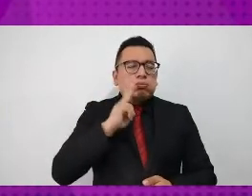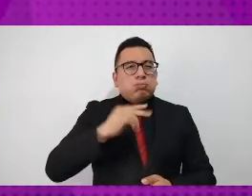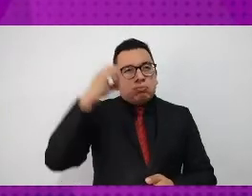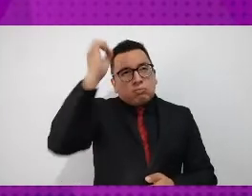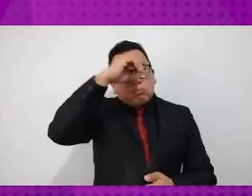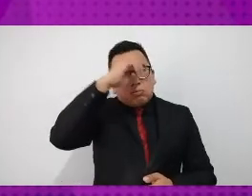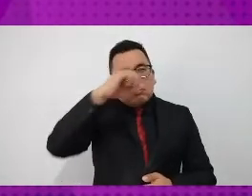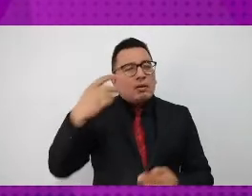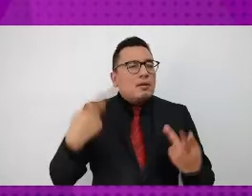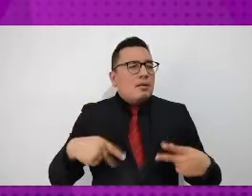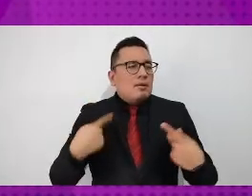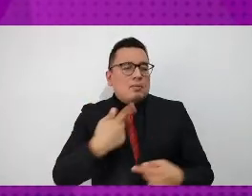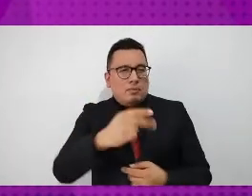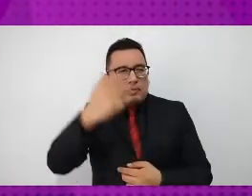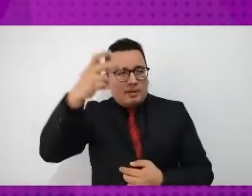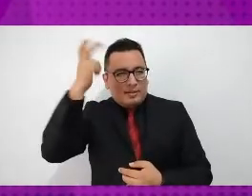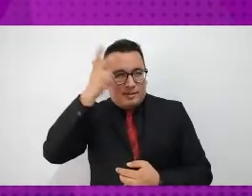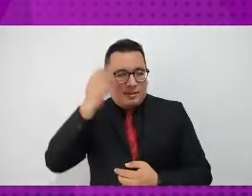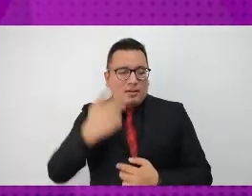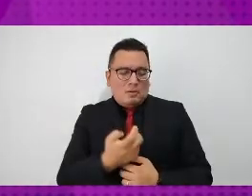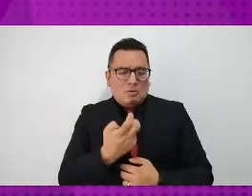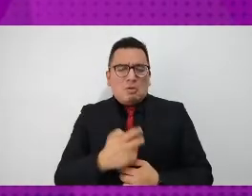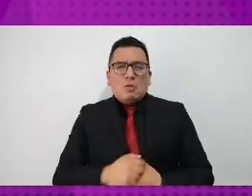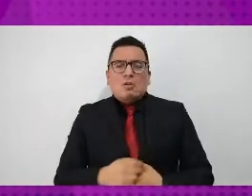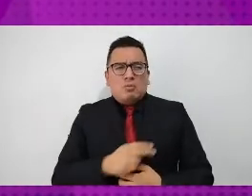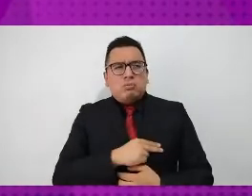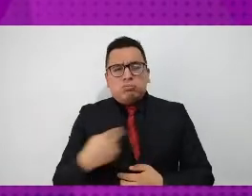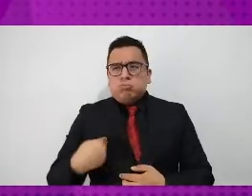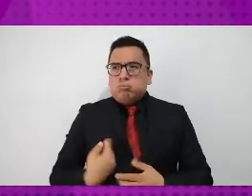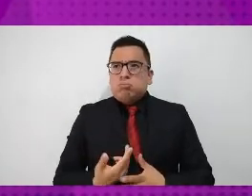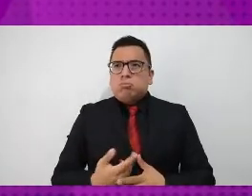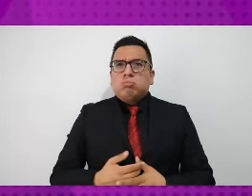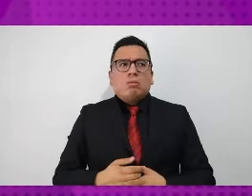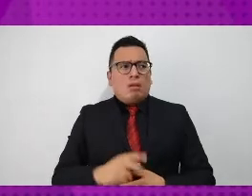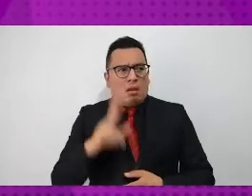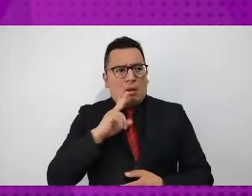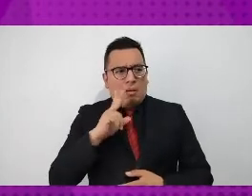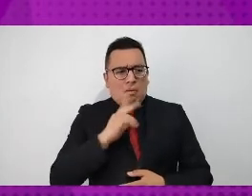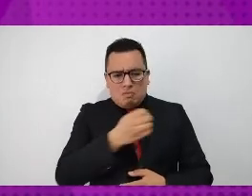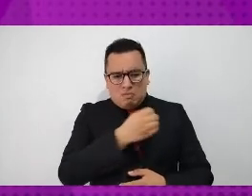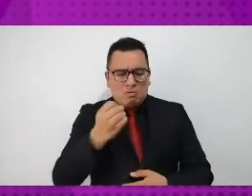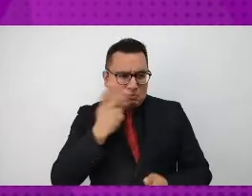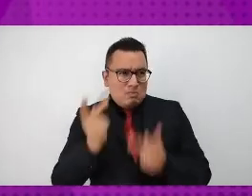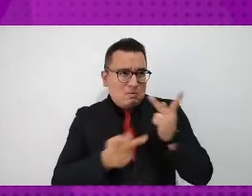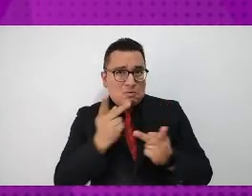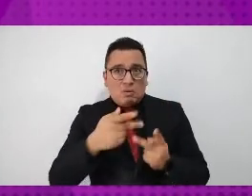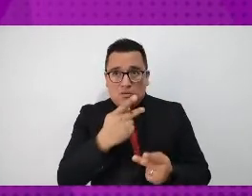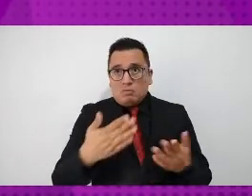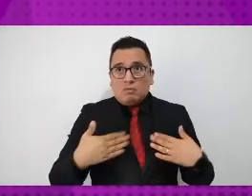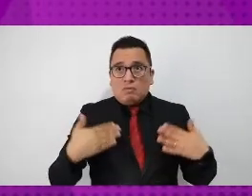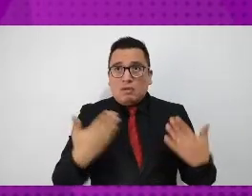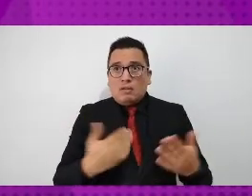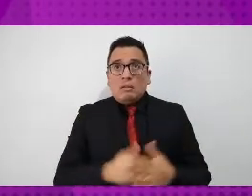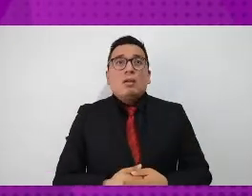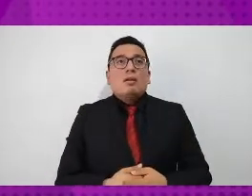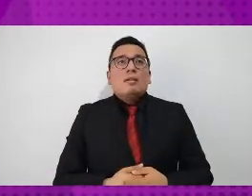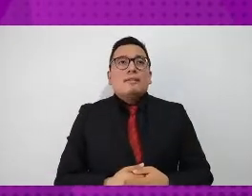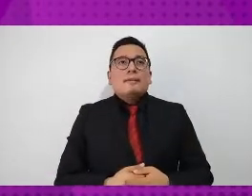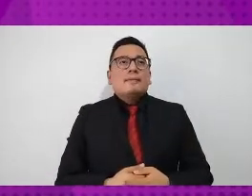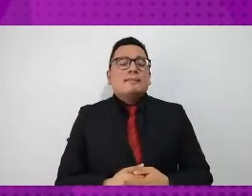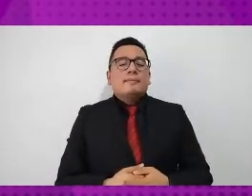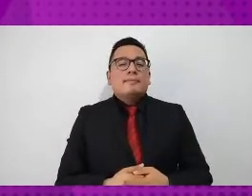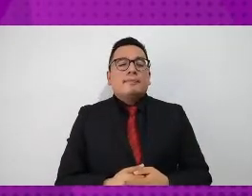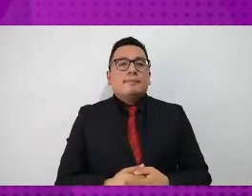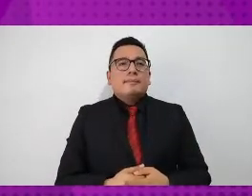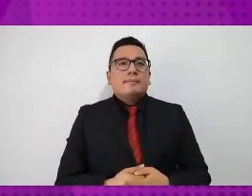a la población hidalguense que además fue con toda la metodología implementada con un 95 por ciento de confianza con un margen de más